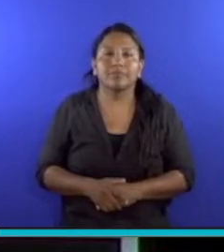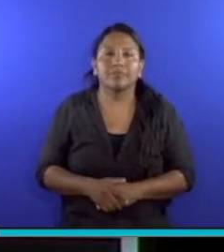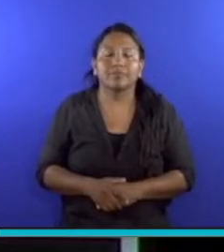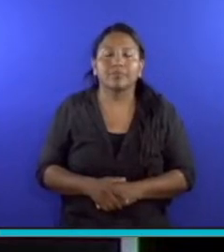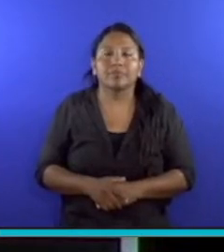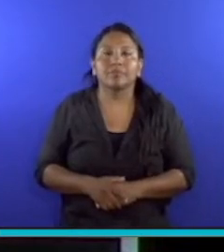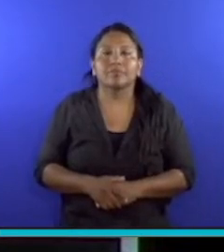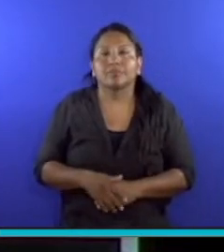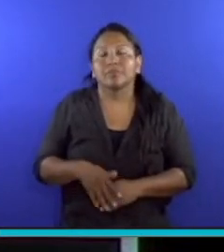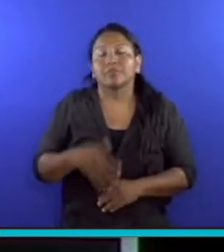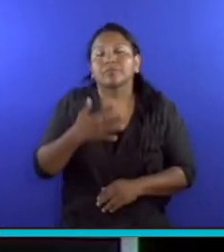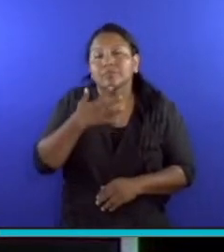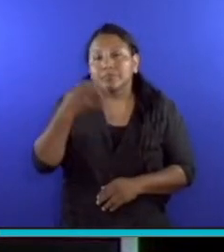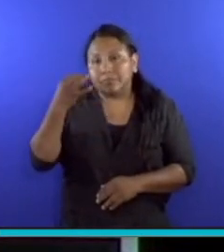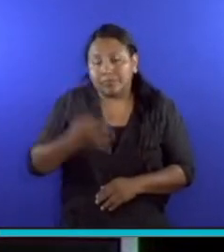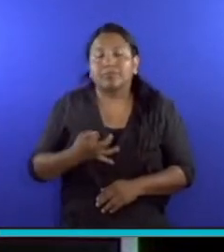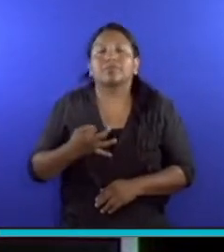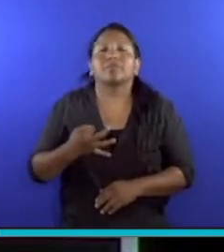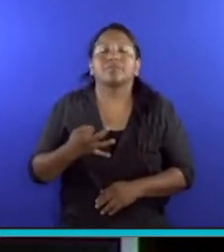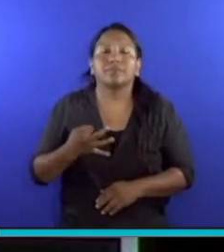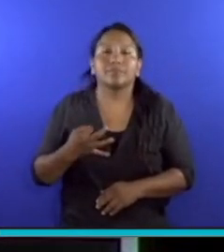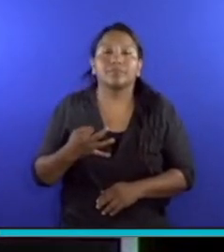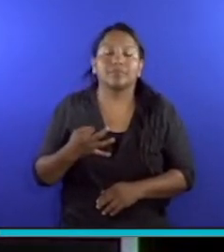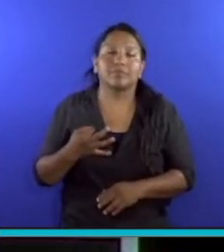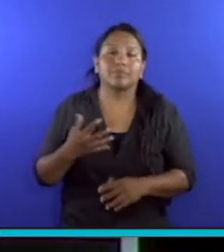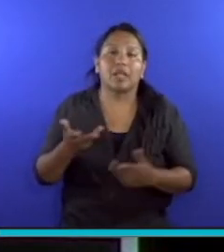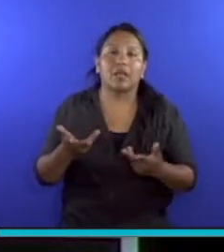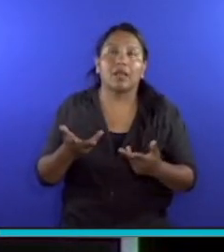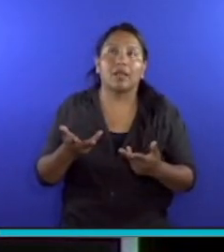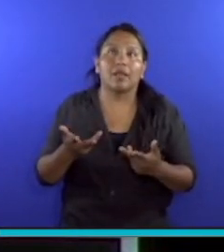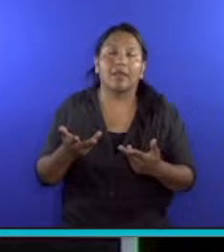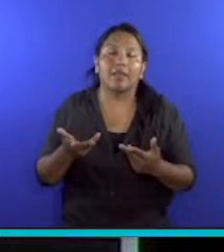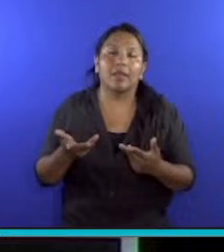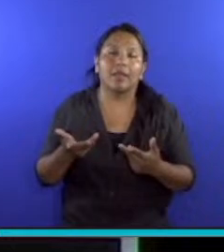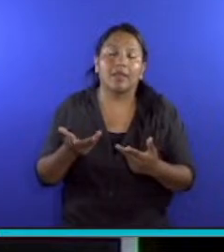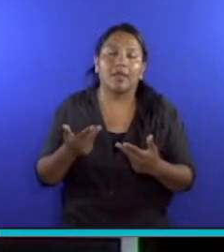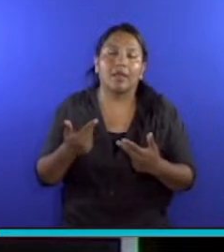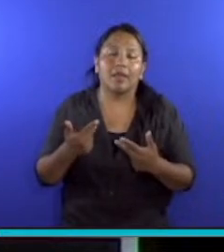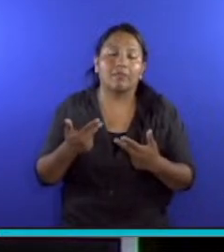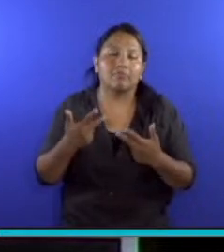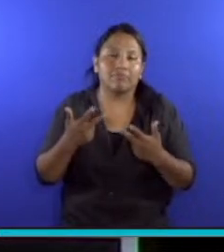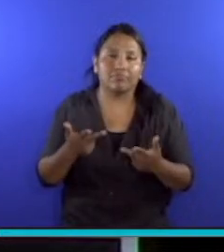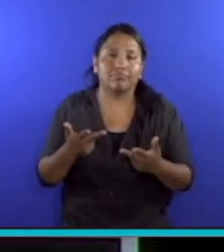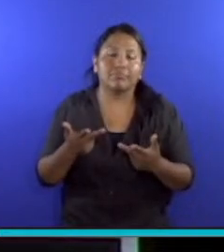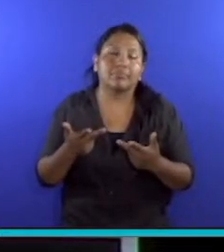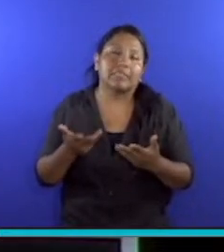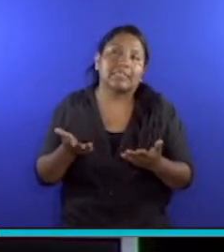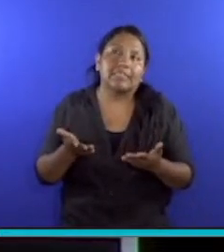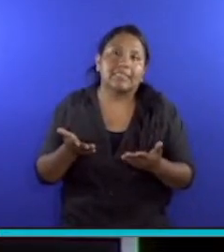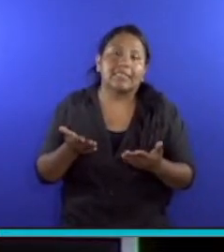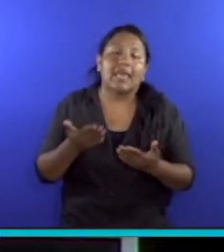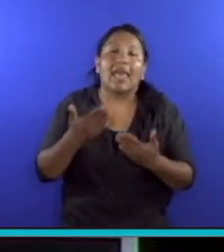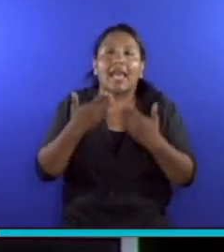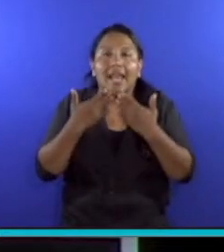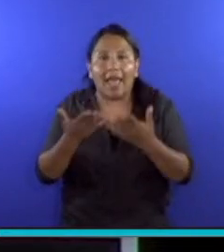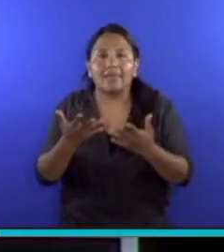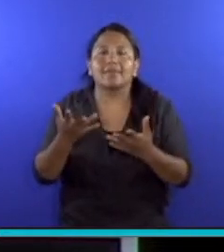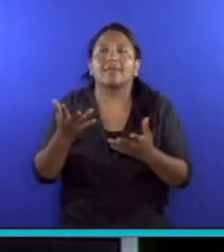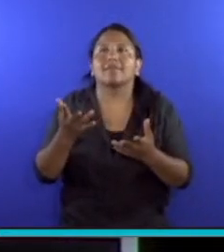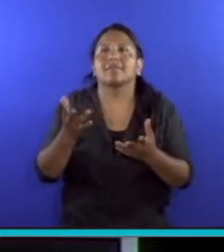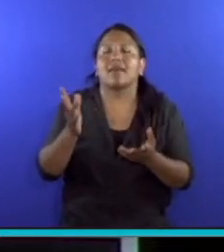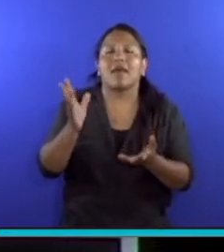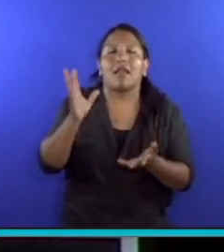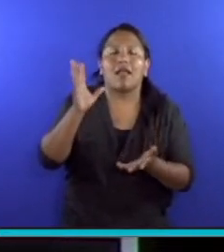Efectivamente, como decía recién, gracias a los organismos de